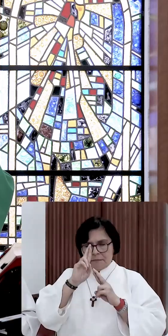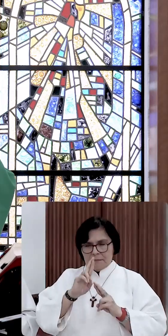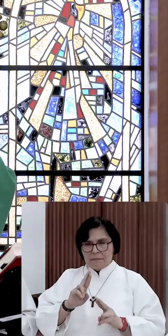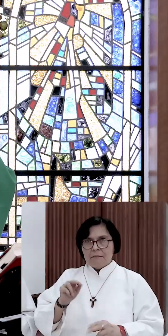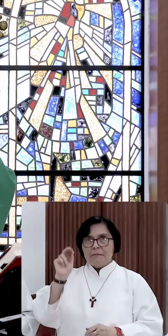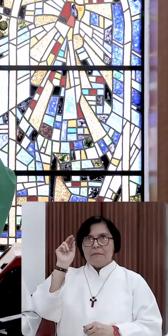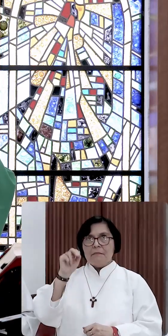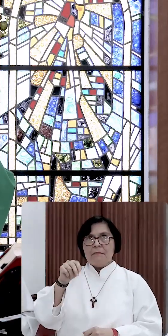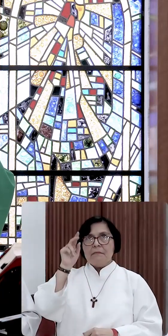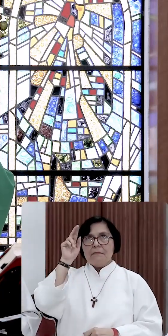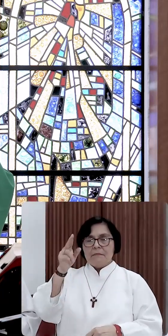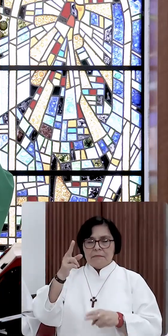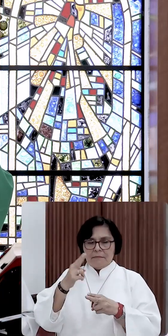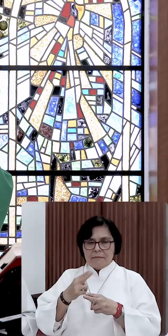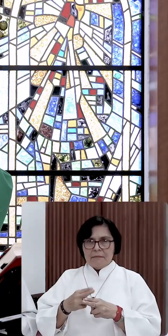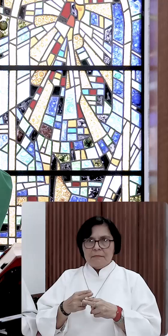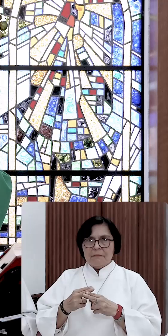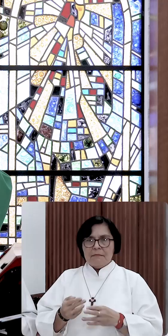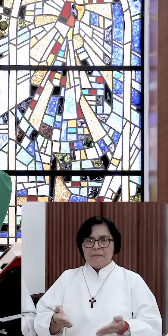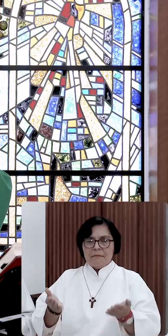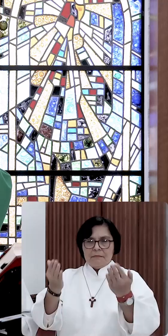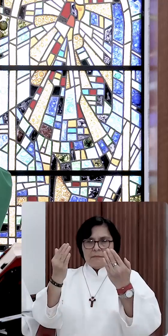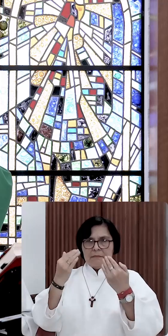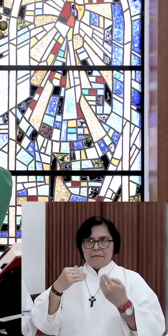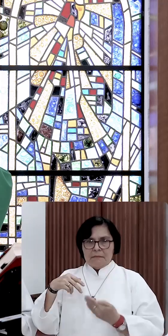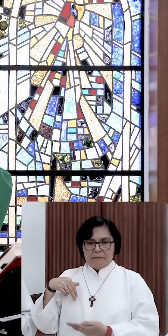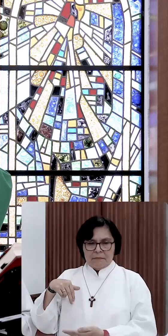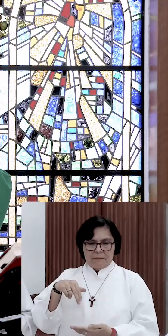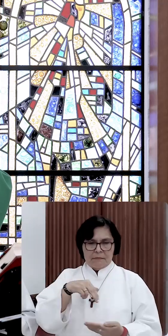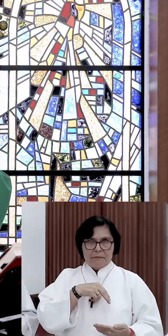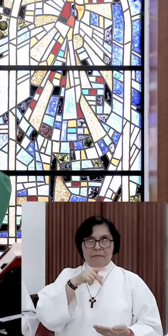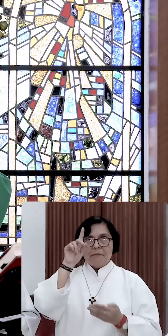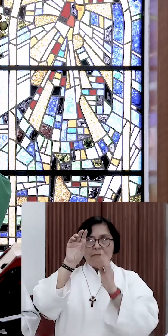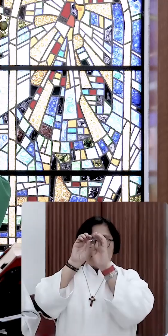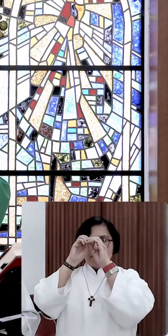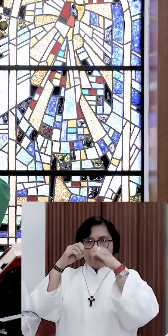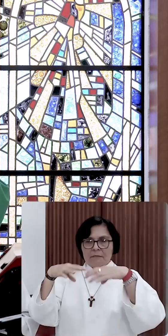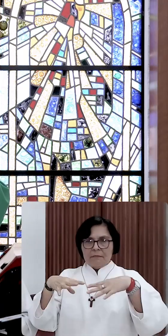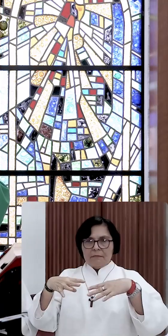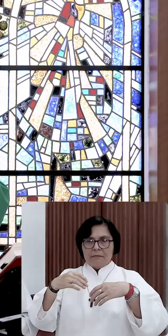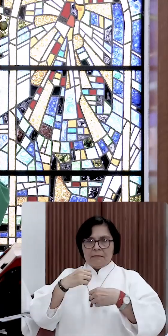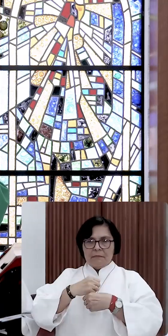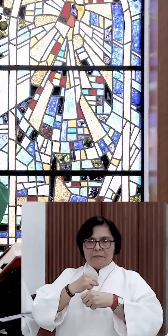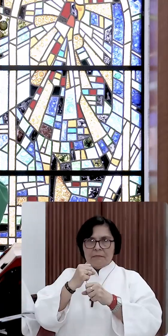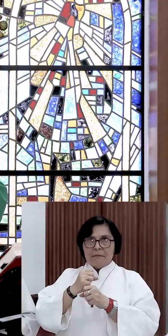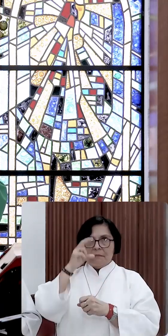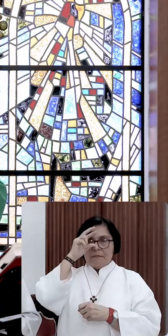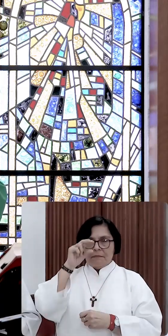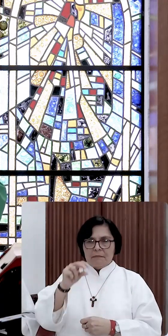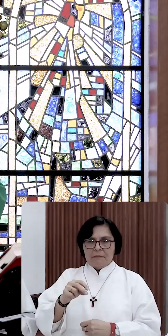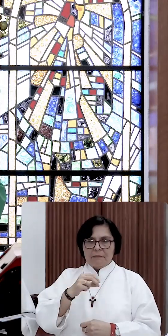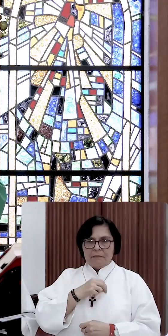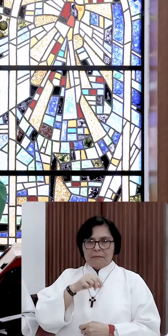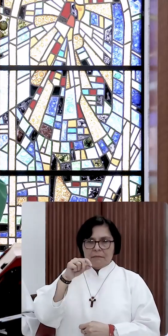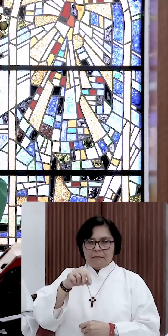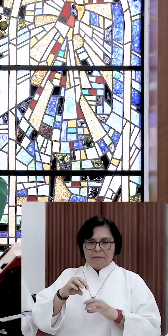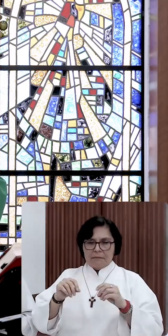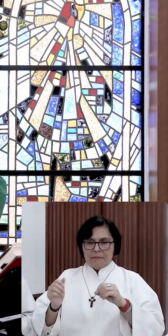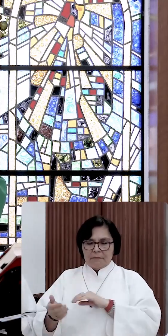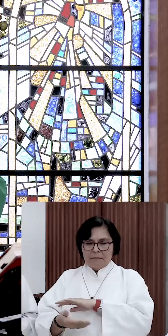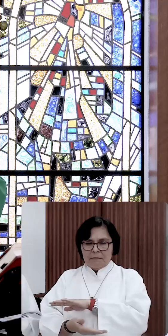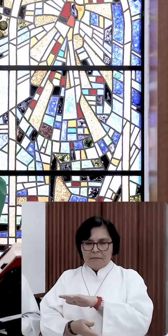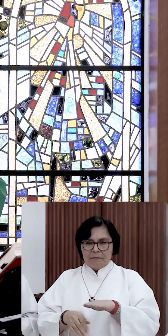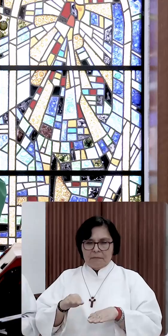cielo, santificado sea tu nombre. Venga a nosotros tu reino. Hágase tu voluntad en